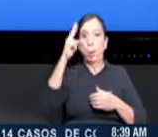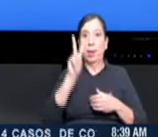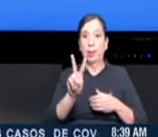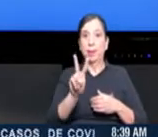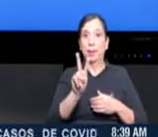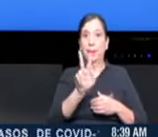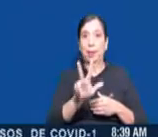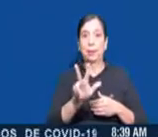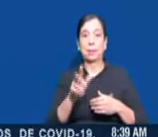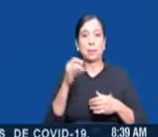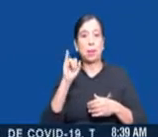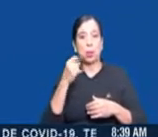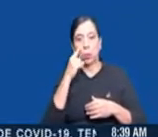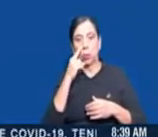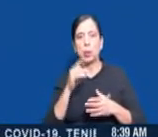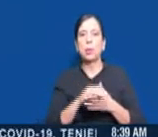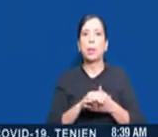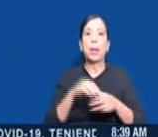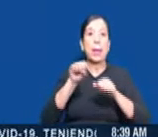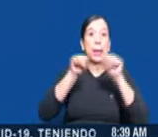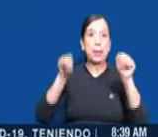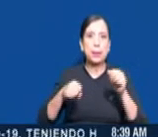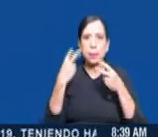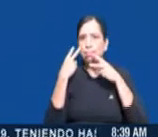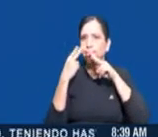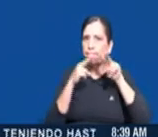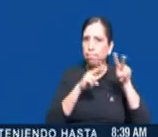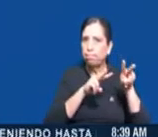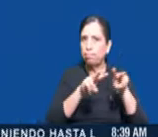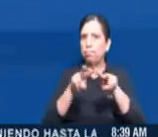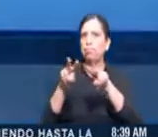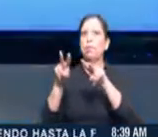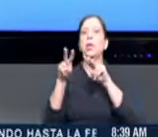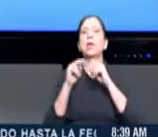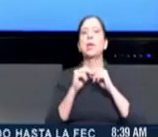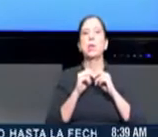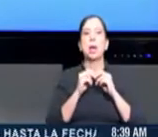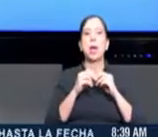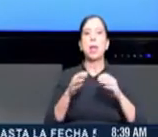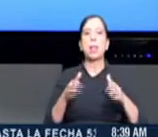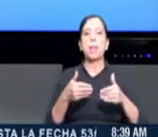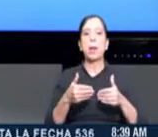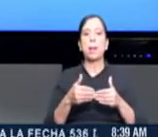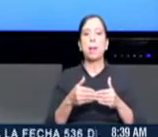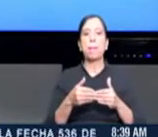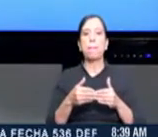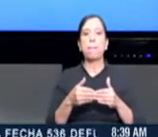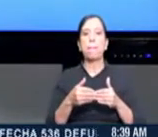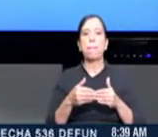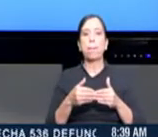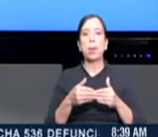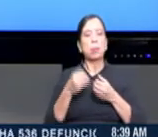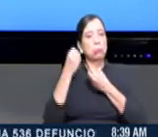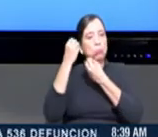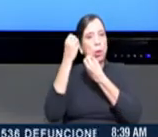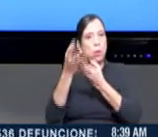junio, el Sistema de Vigilancia Epidemiológica de Panamá